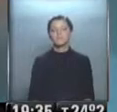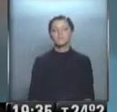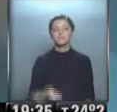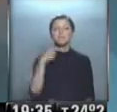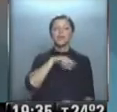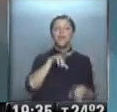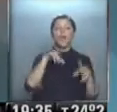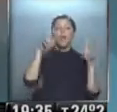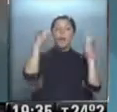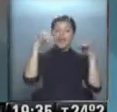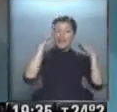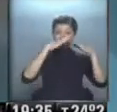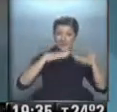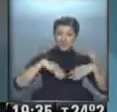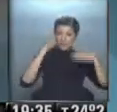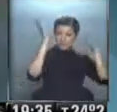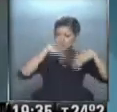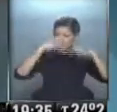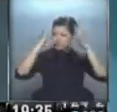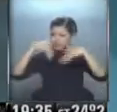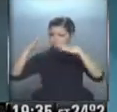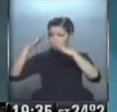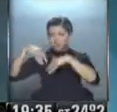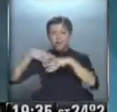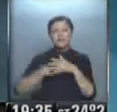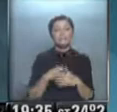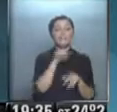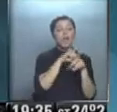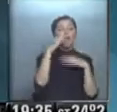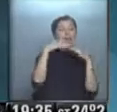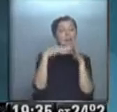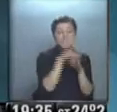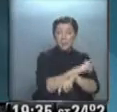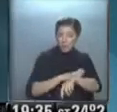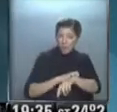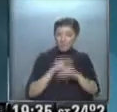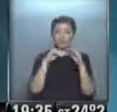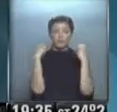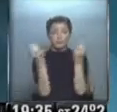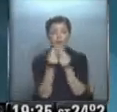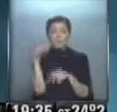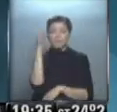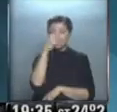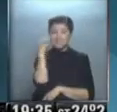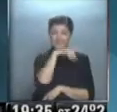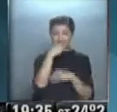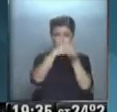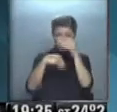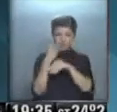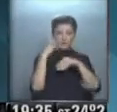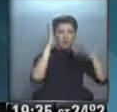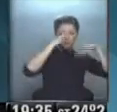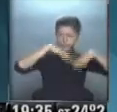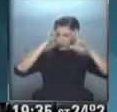Demuelen casillas. Obreros con topadoras levantan las viviendas precarias construidas por 27 familias sobre las vías del